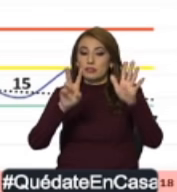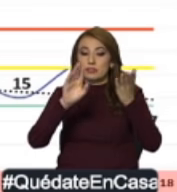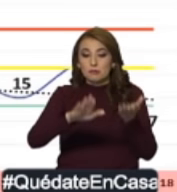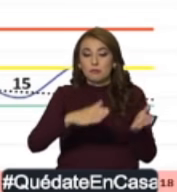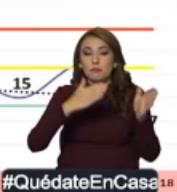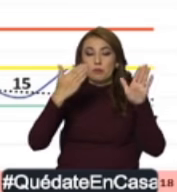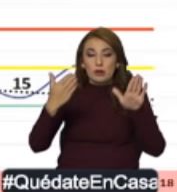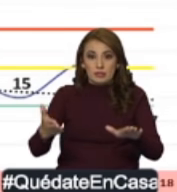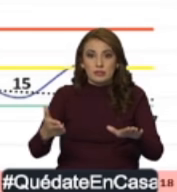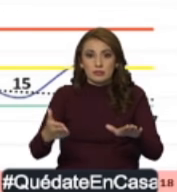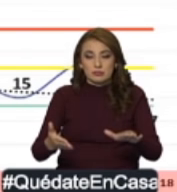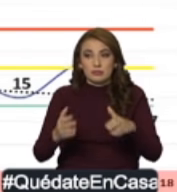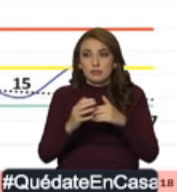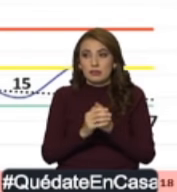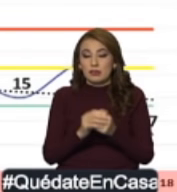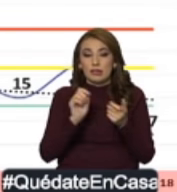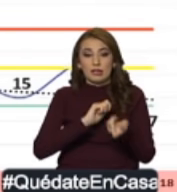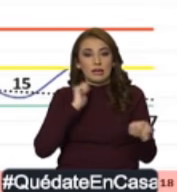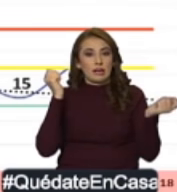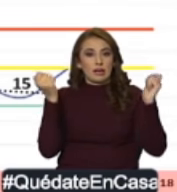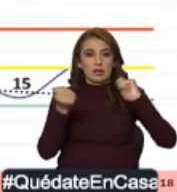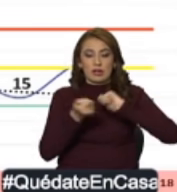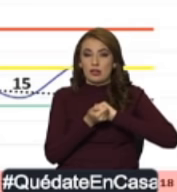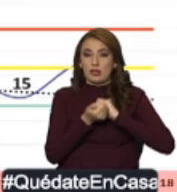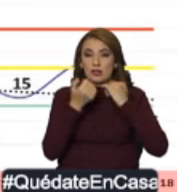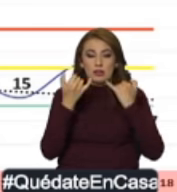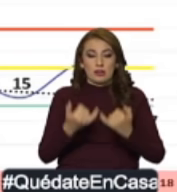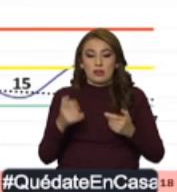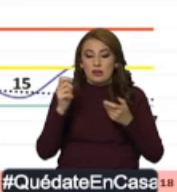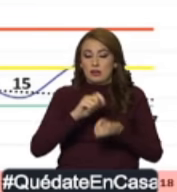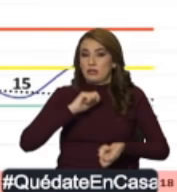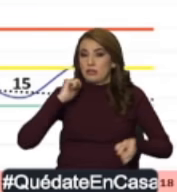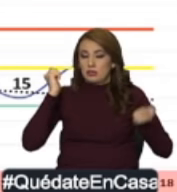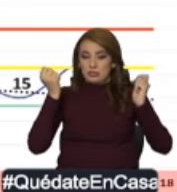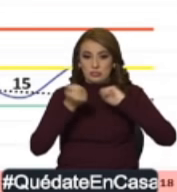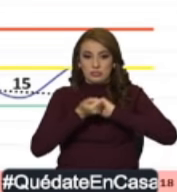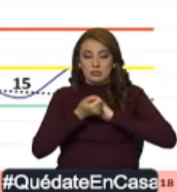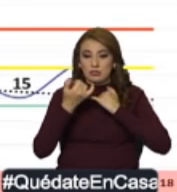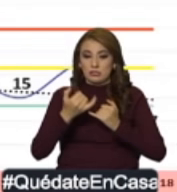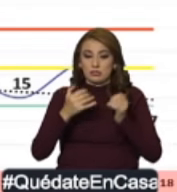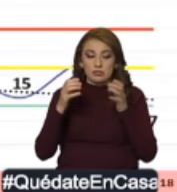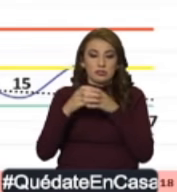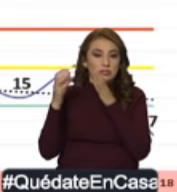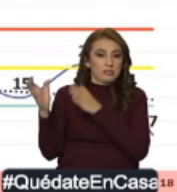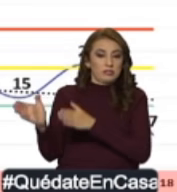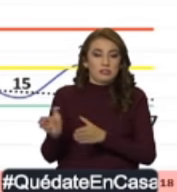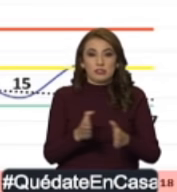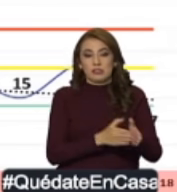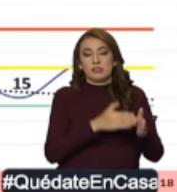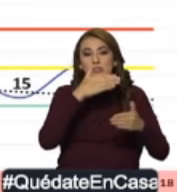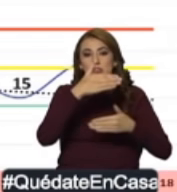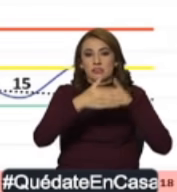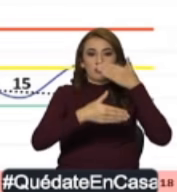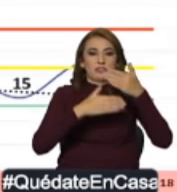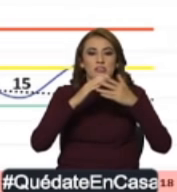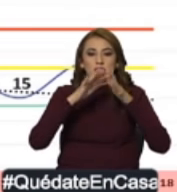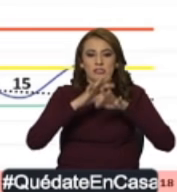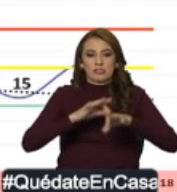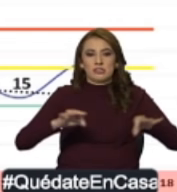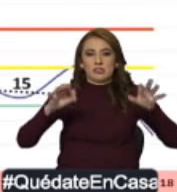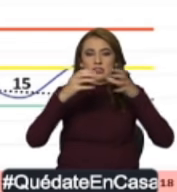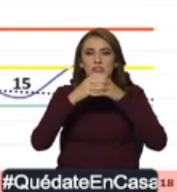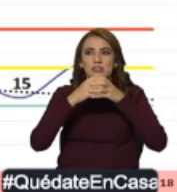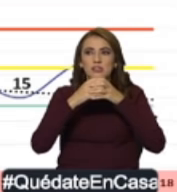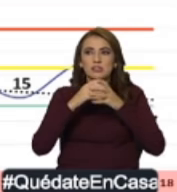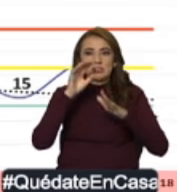y hemos pasado desde la semana 12 de lo que va del año y semana 1 de la gestión por el coronavirus